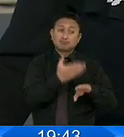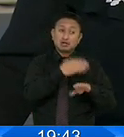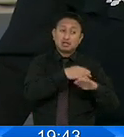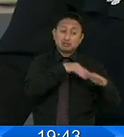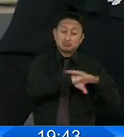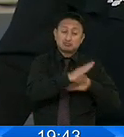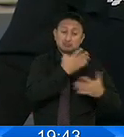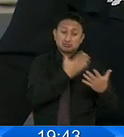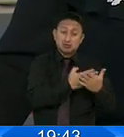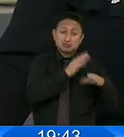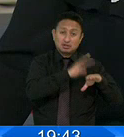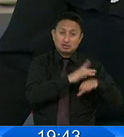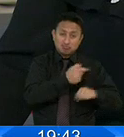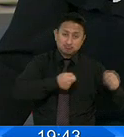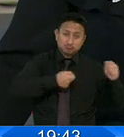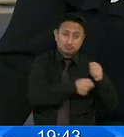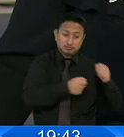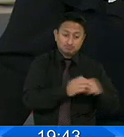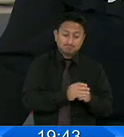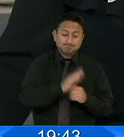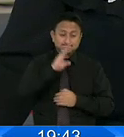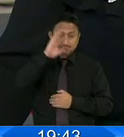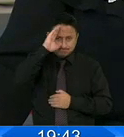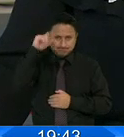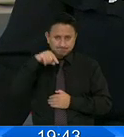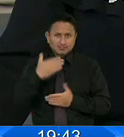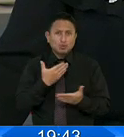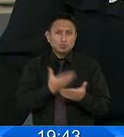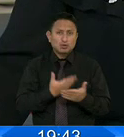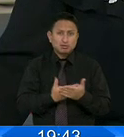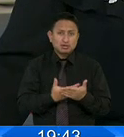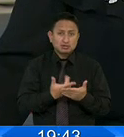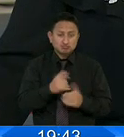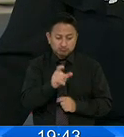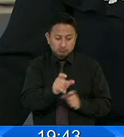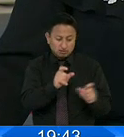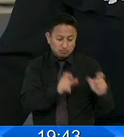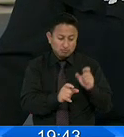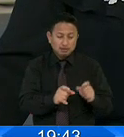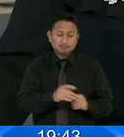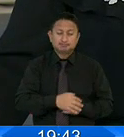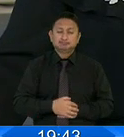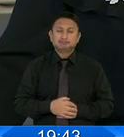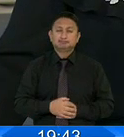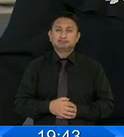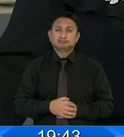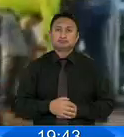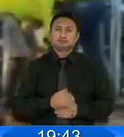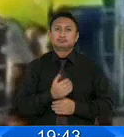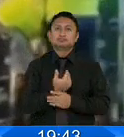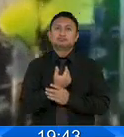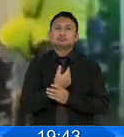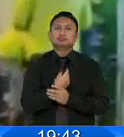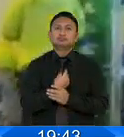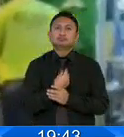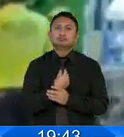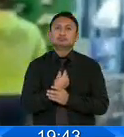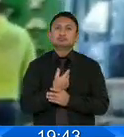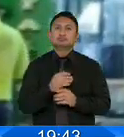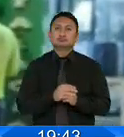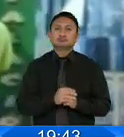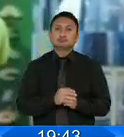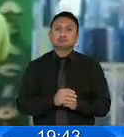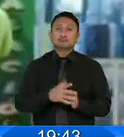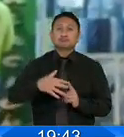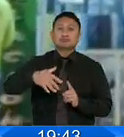por asesinato. La policía levantó varios indicios balísticos en el sitio. En el sector del Parque de la Madre